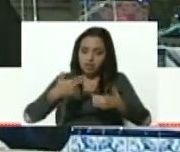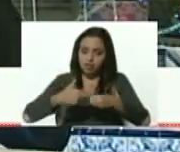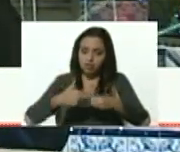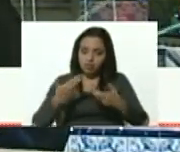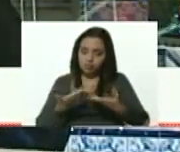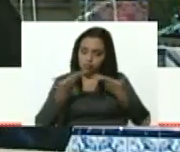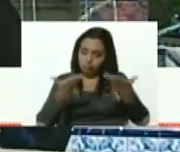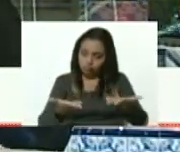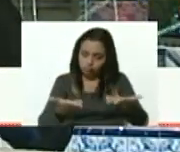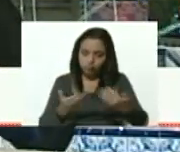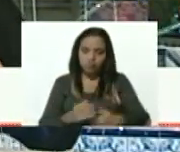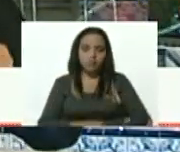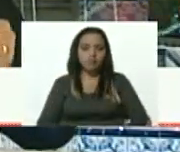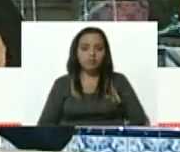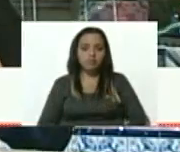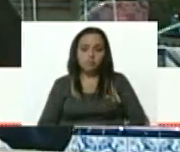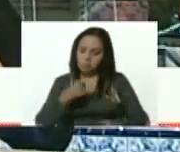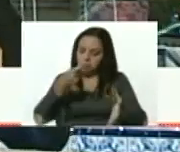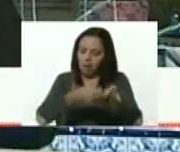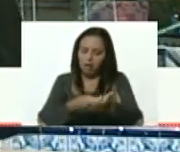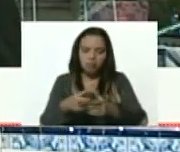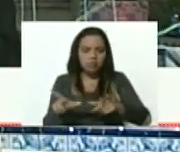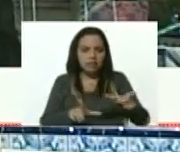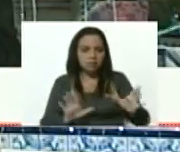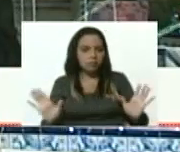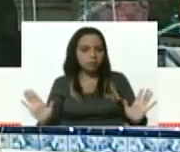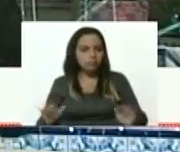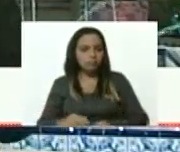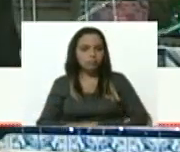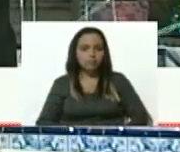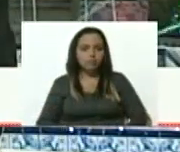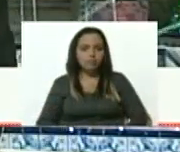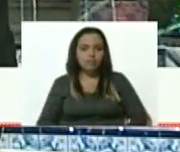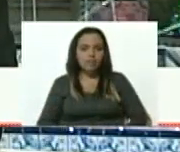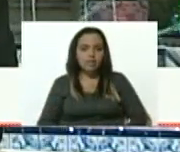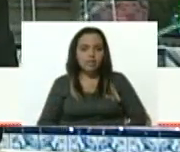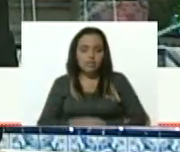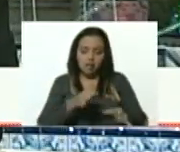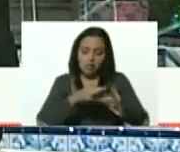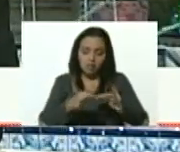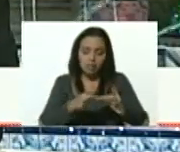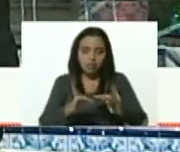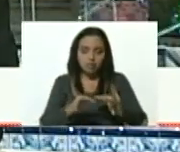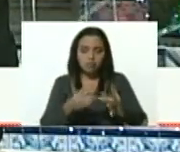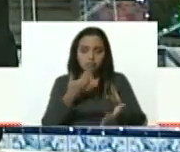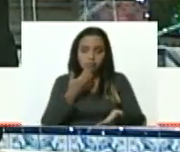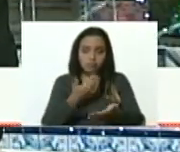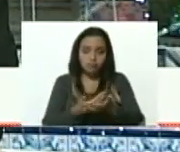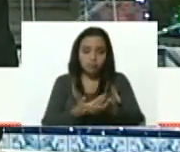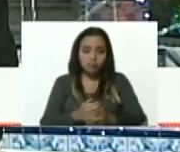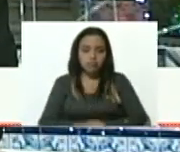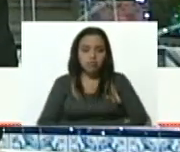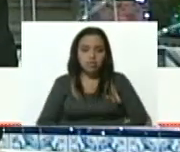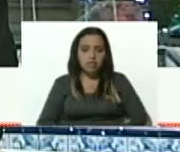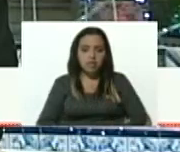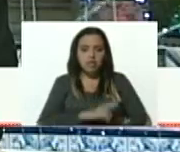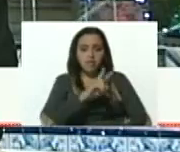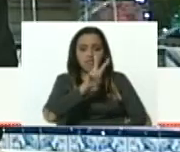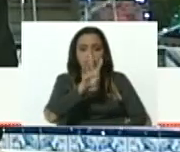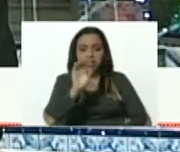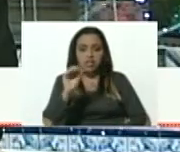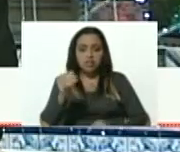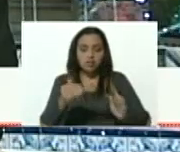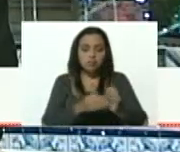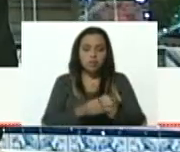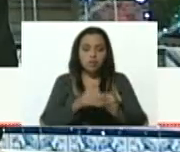lo doy. Pago, está pago pues. Y en petro me está solicitando 22.080 petros